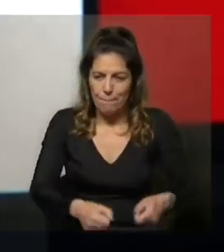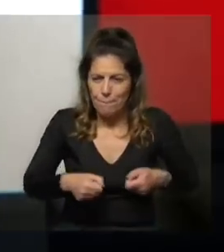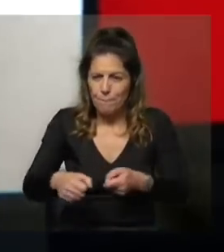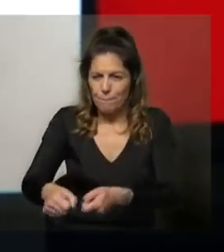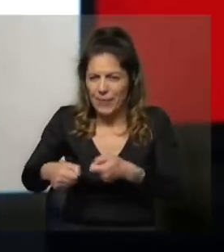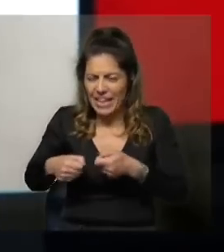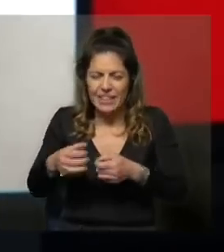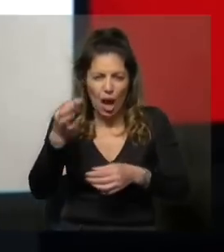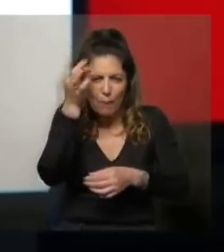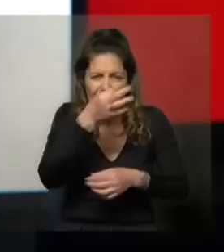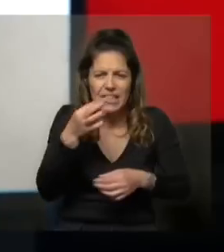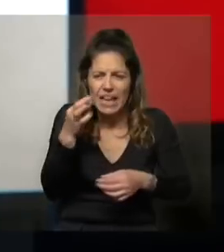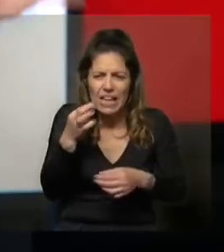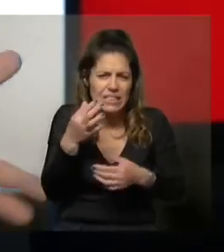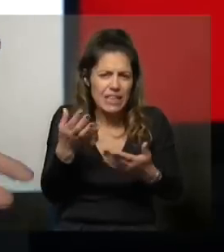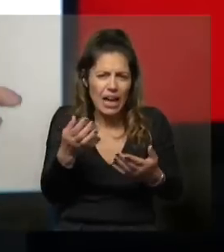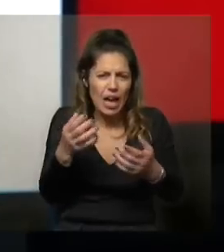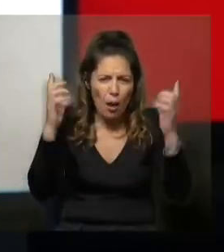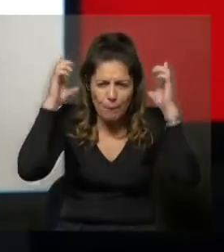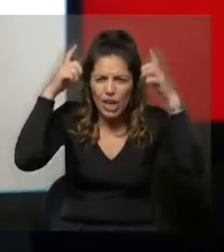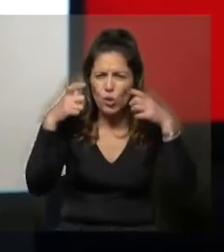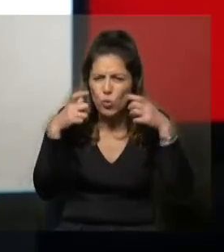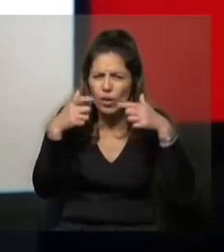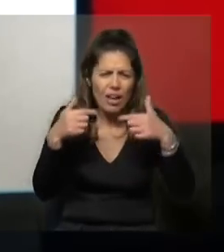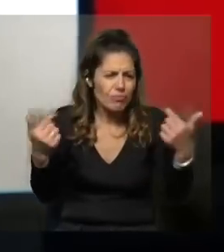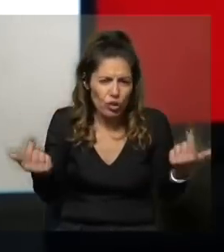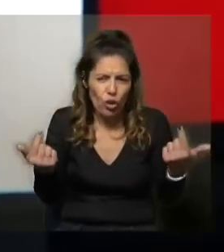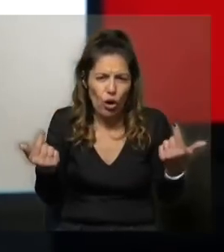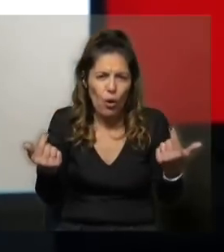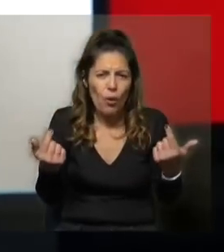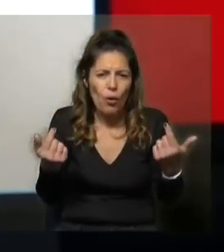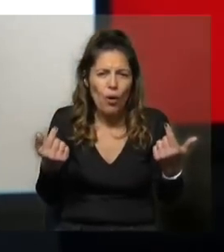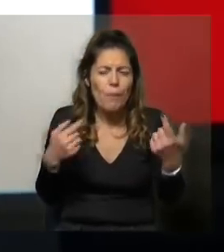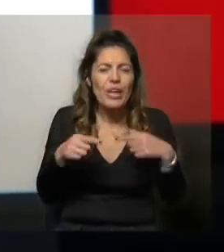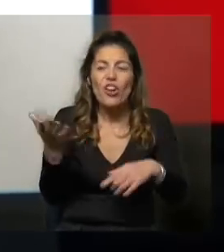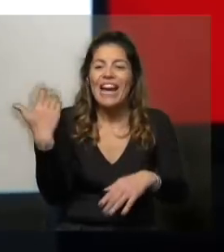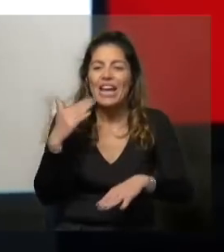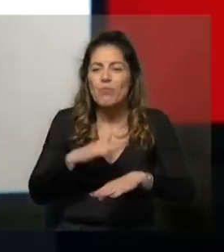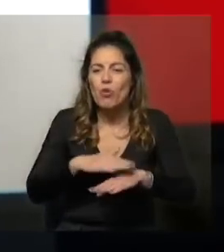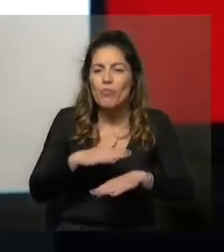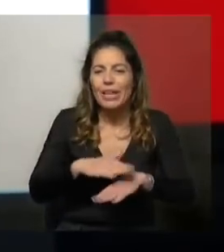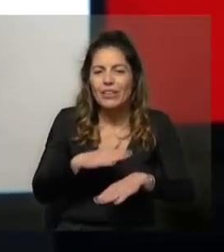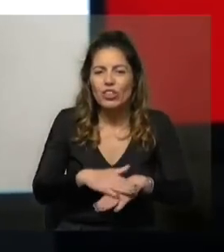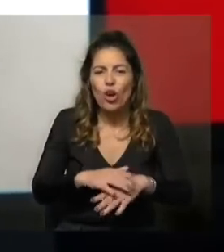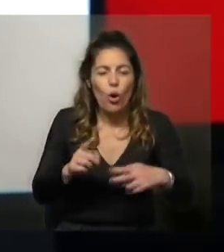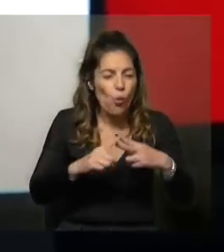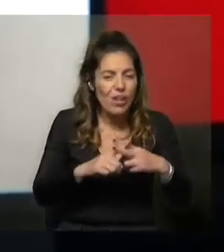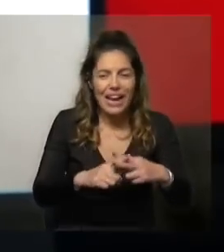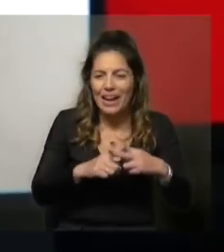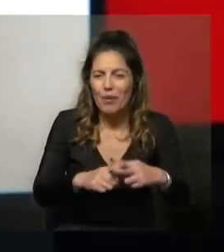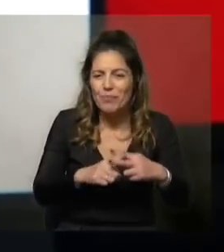maquillaje tu carta afeitarte digo peluca pero en ese momento era una herramienta